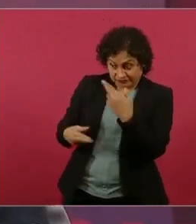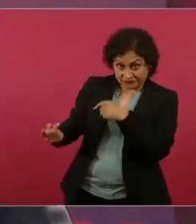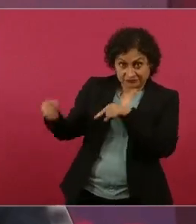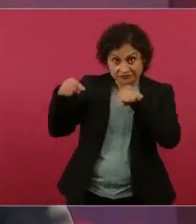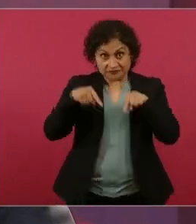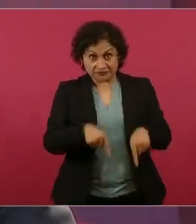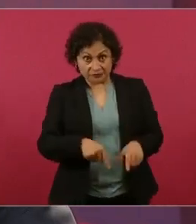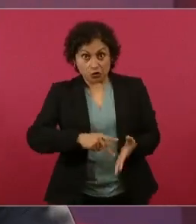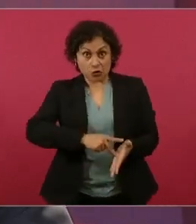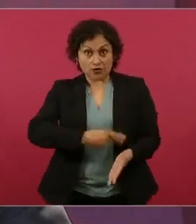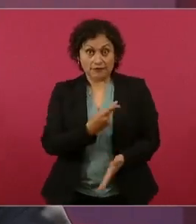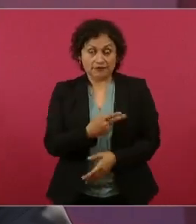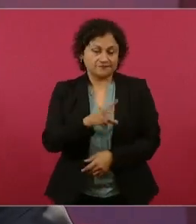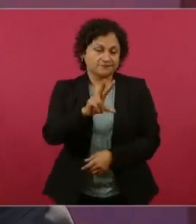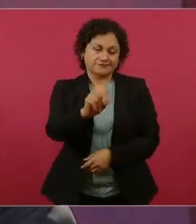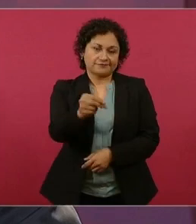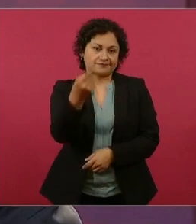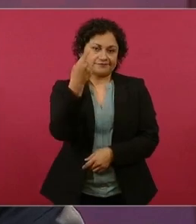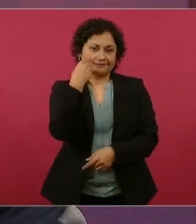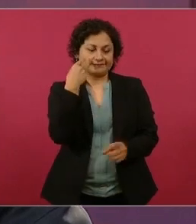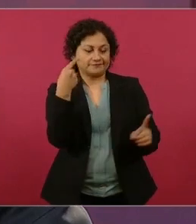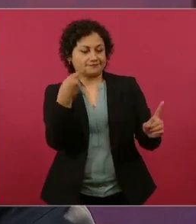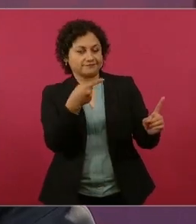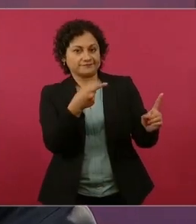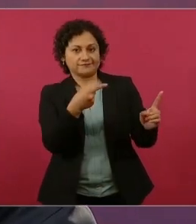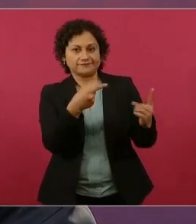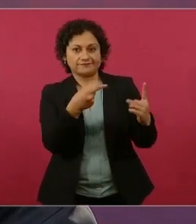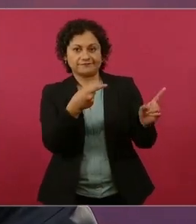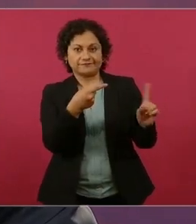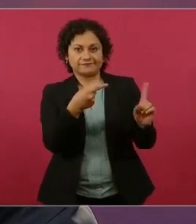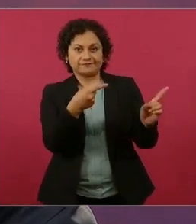dedito. O sea,